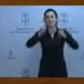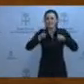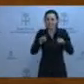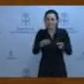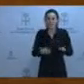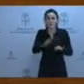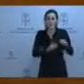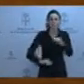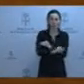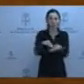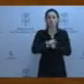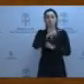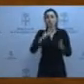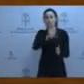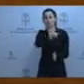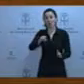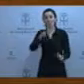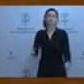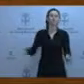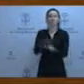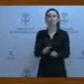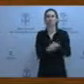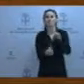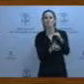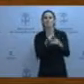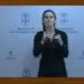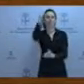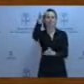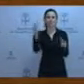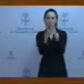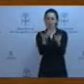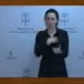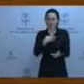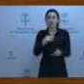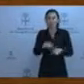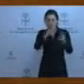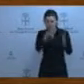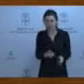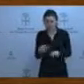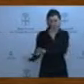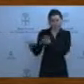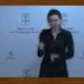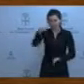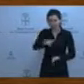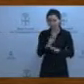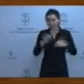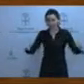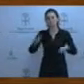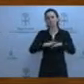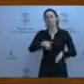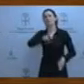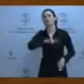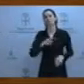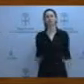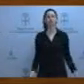destinadas en el 2011. Así se tapona el ascenso social. Y que ustedes, que son quienes hacen eso, traigan estas iniciativas a la Cámara, al menos a mí ya me parece